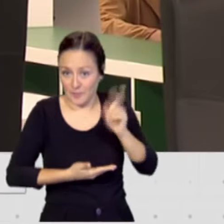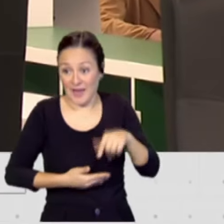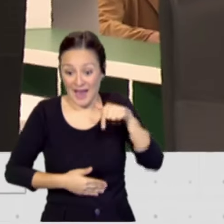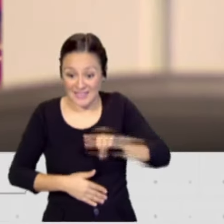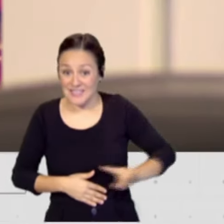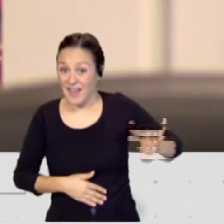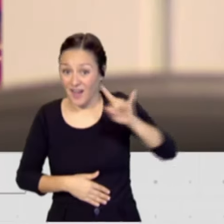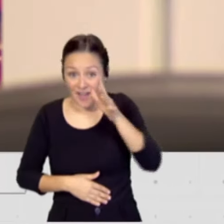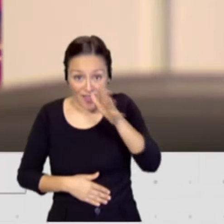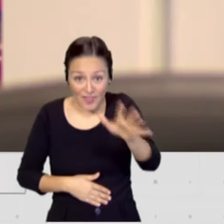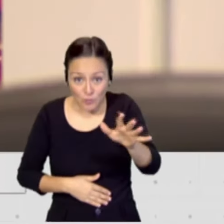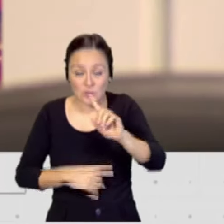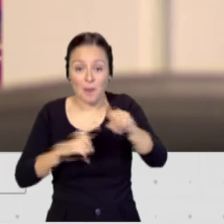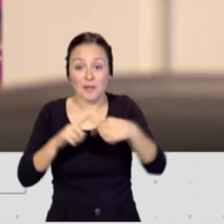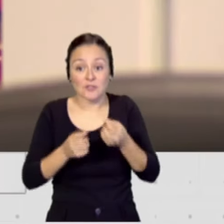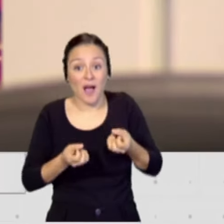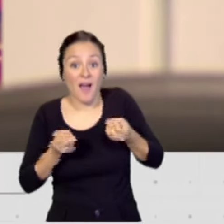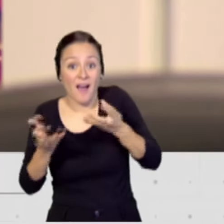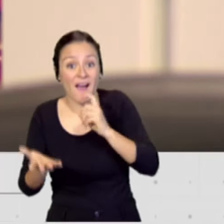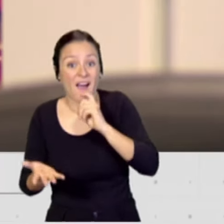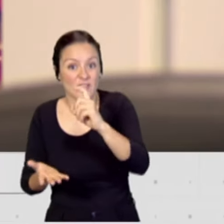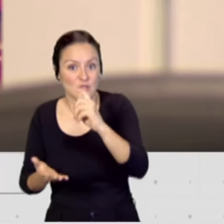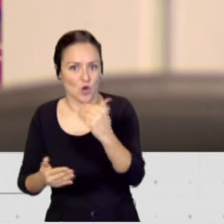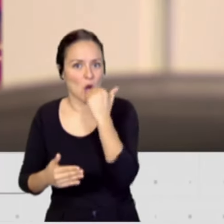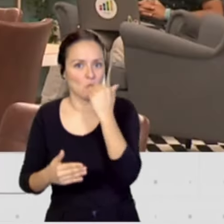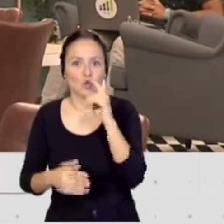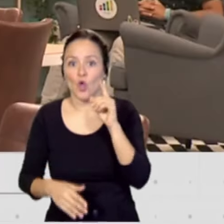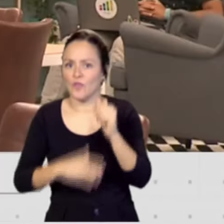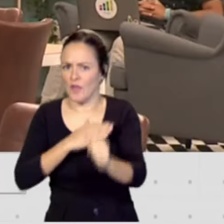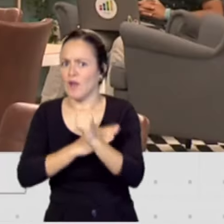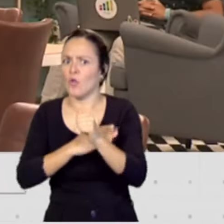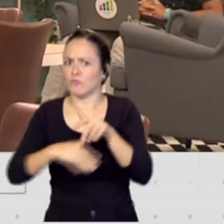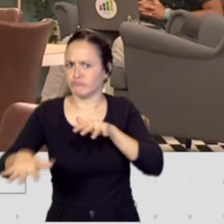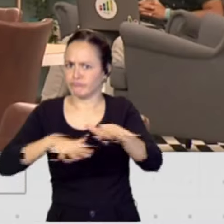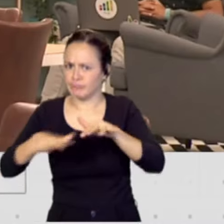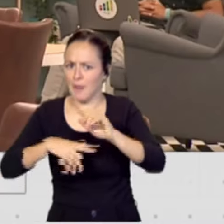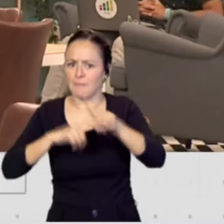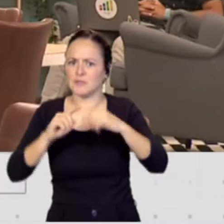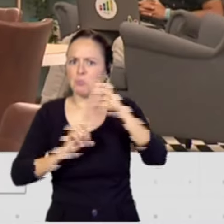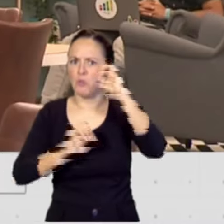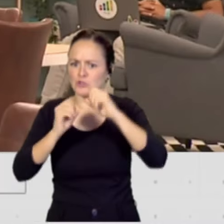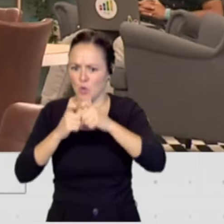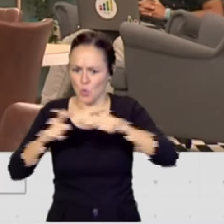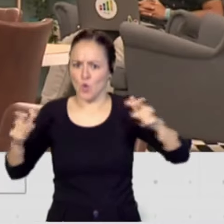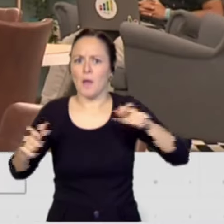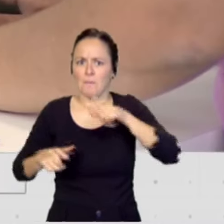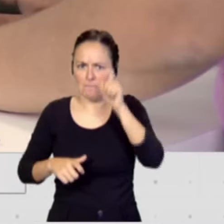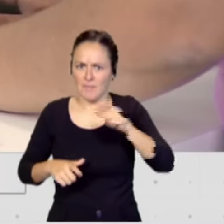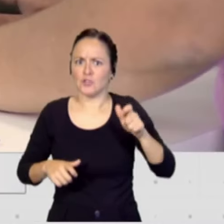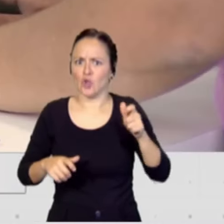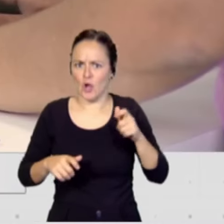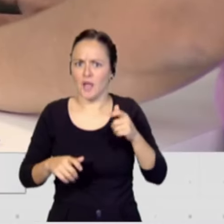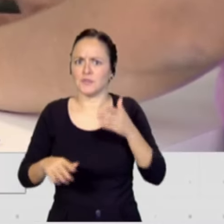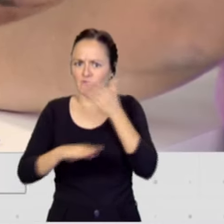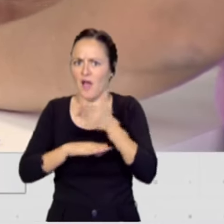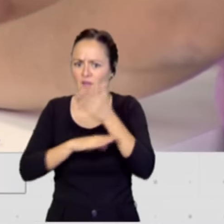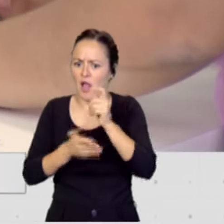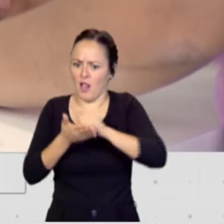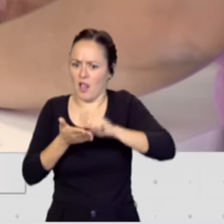y la comunicación en el buzón del fraude es muy activa y tiene unos porcentajes muy altos de efectividad es decir Cuando un